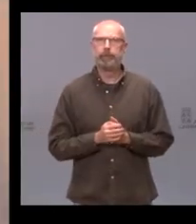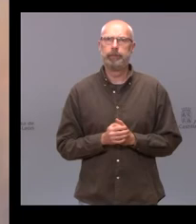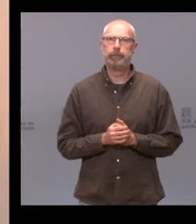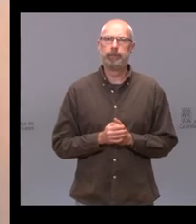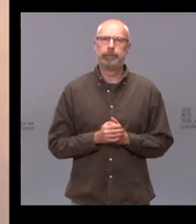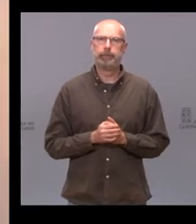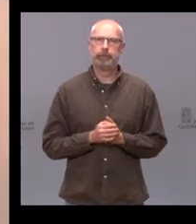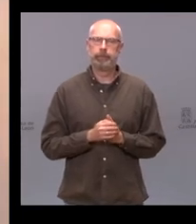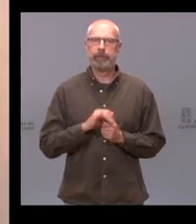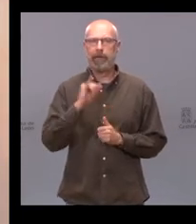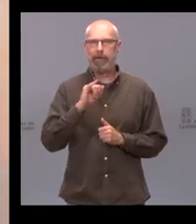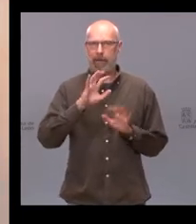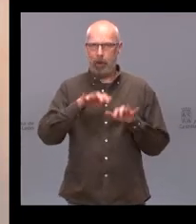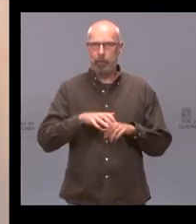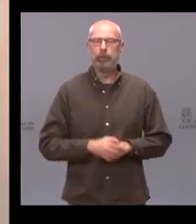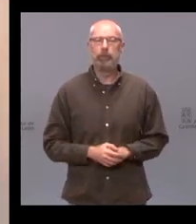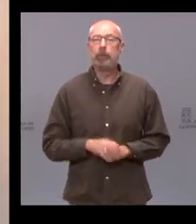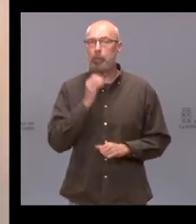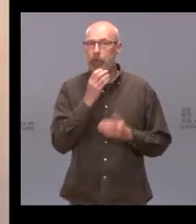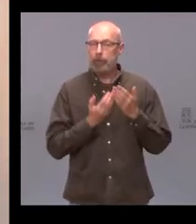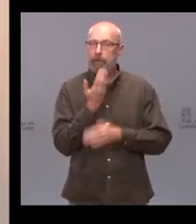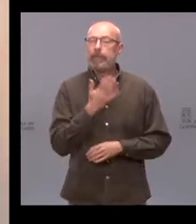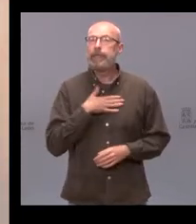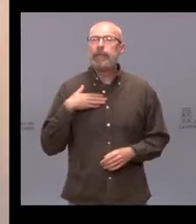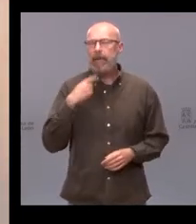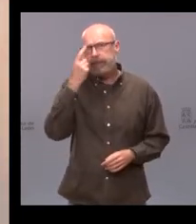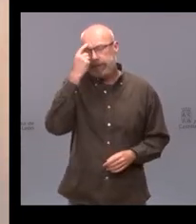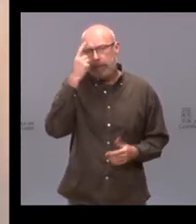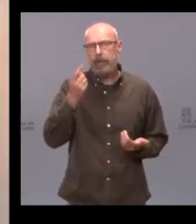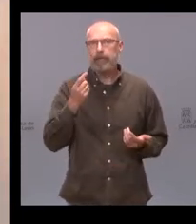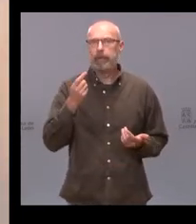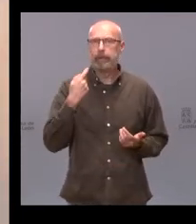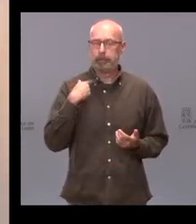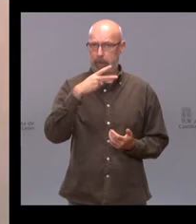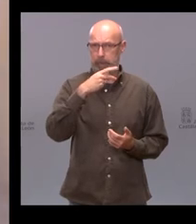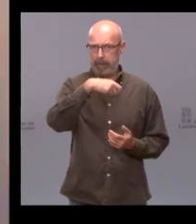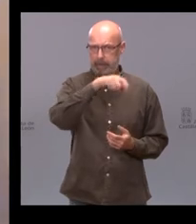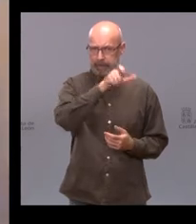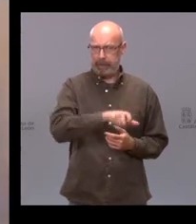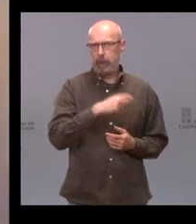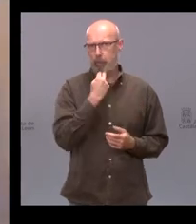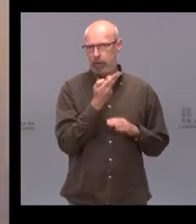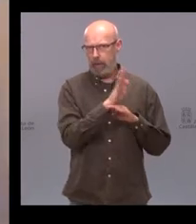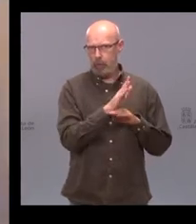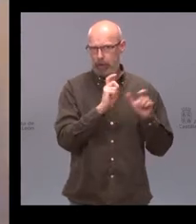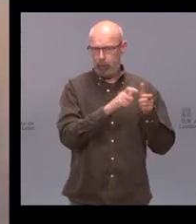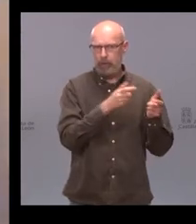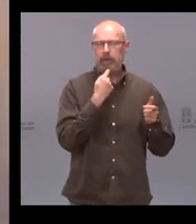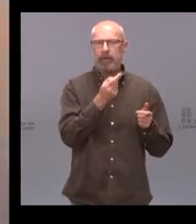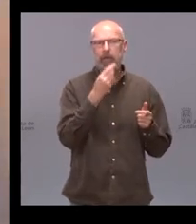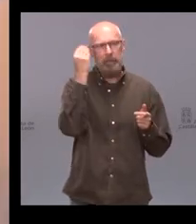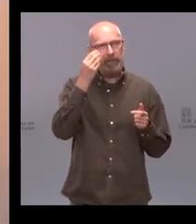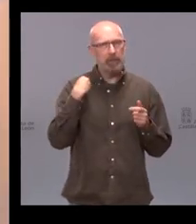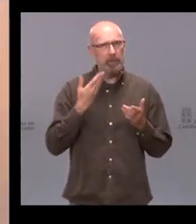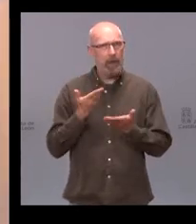Hola, muy buenos días. Yo quería saber si, el vicepresidente, el portavoz de la Junta, consideraría que su petición al Tribunal Superior de